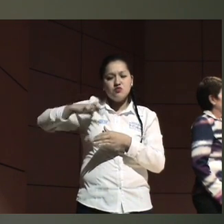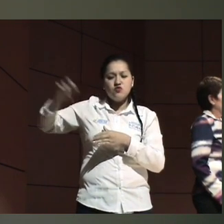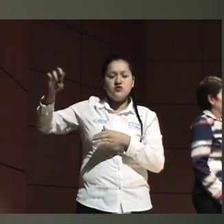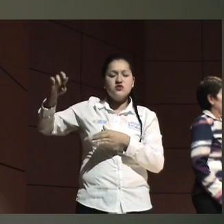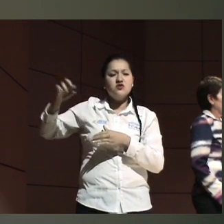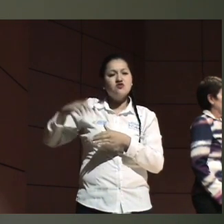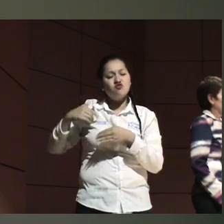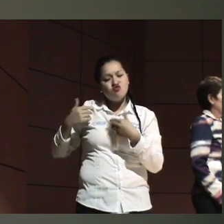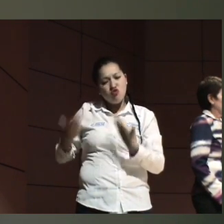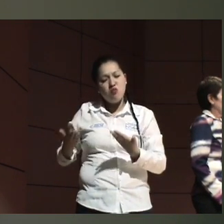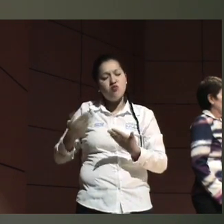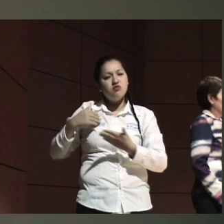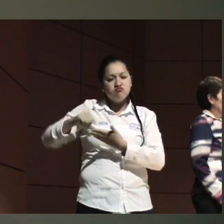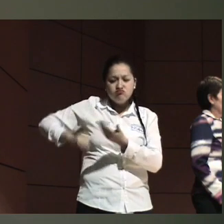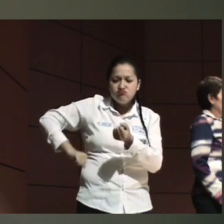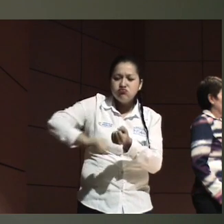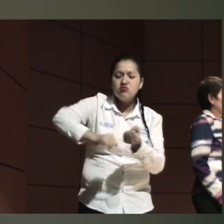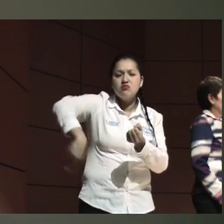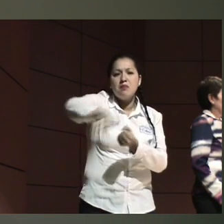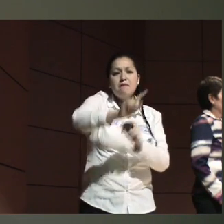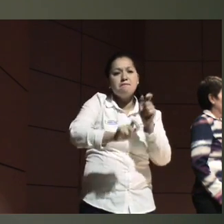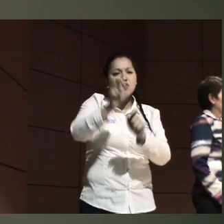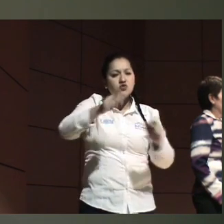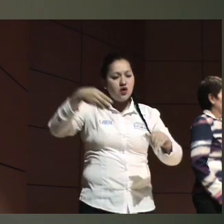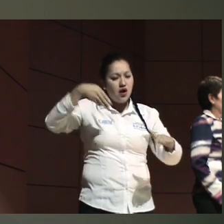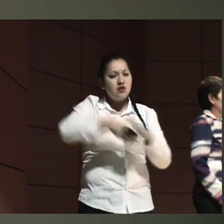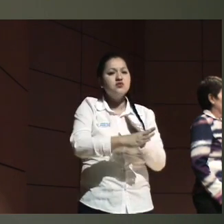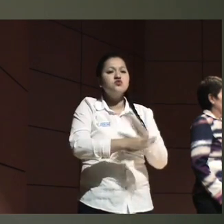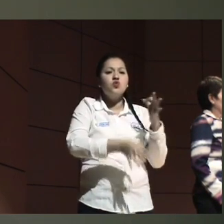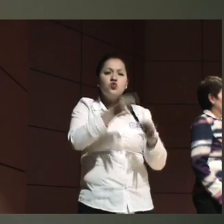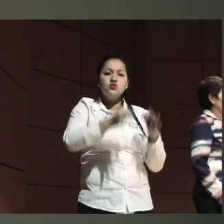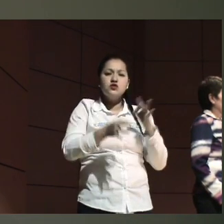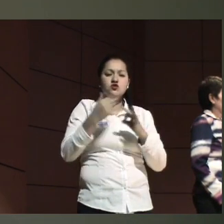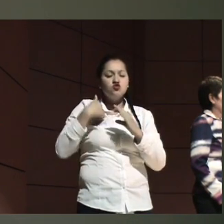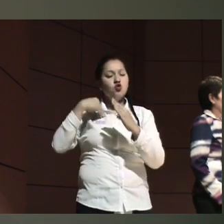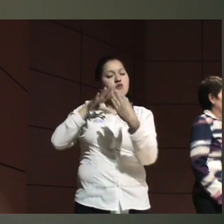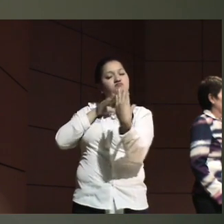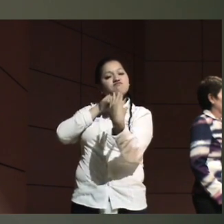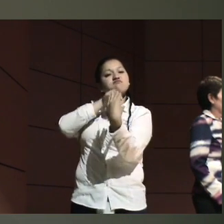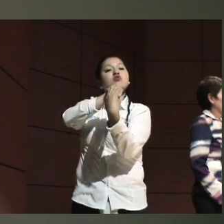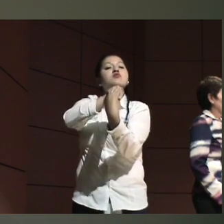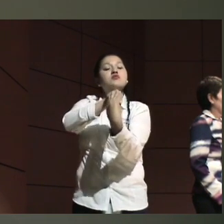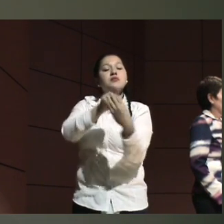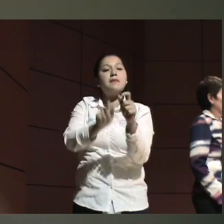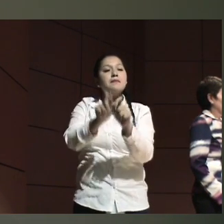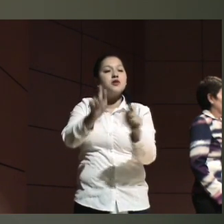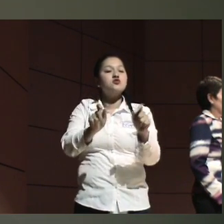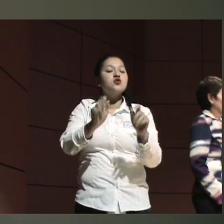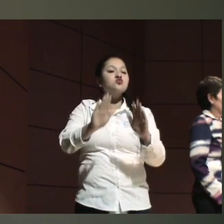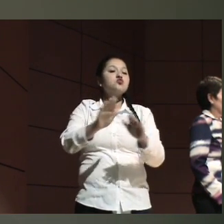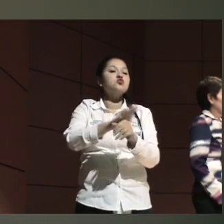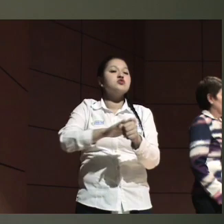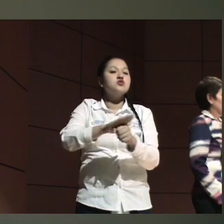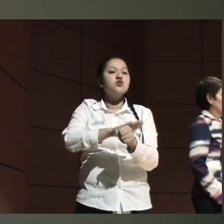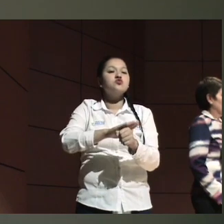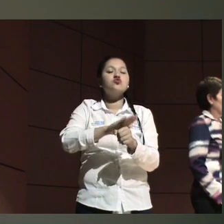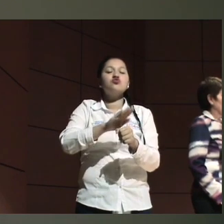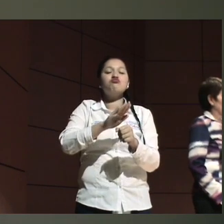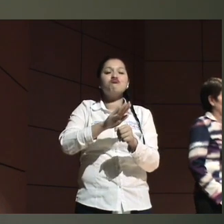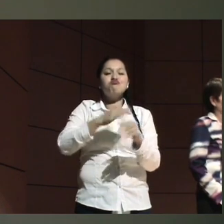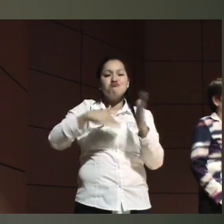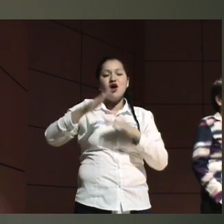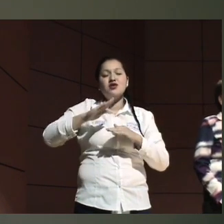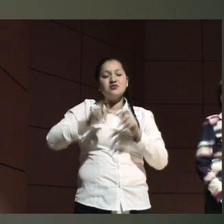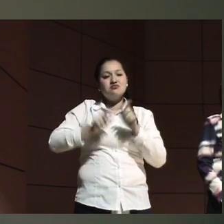facilitar ese acceso a la justicia y acomodarse a las condiciones que bajó de un el punto de vista de un modelo un paradigma